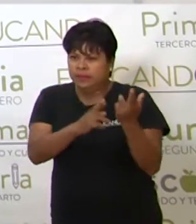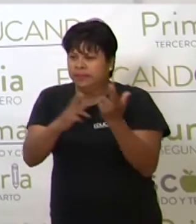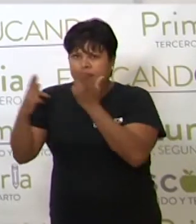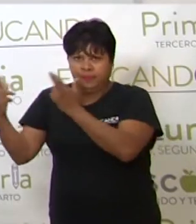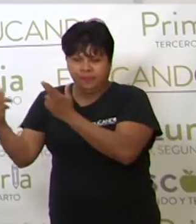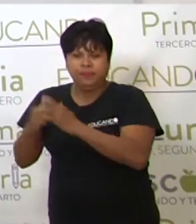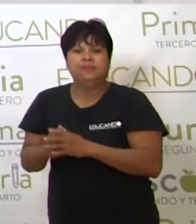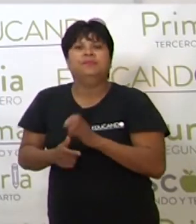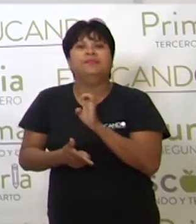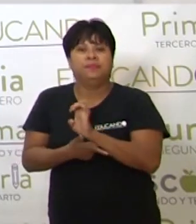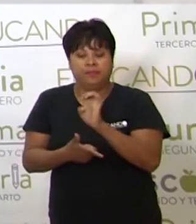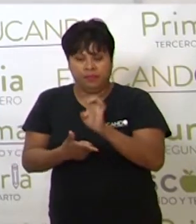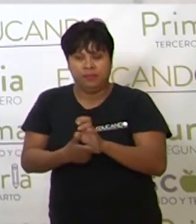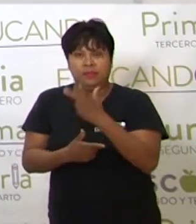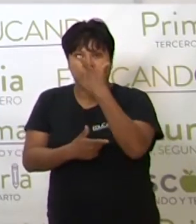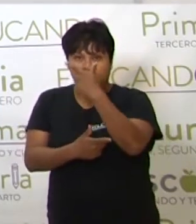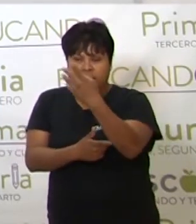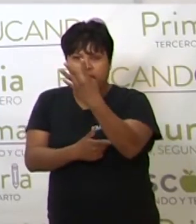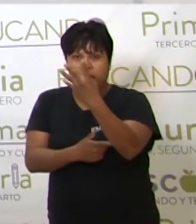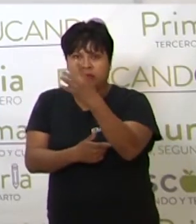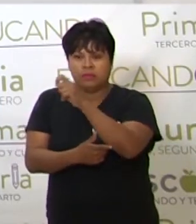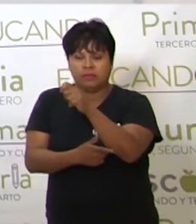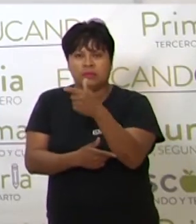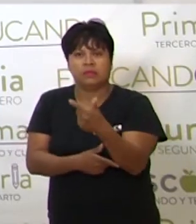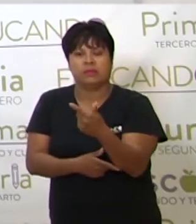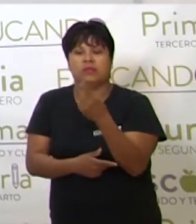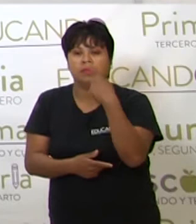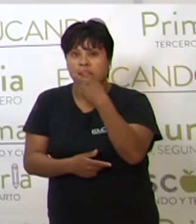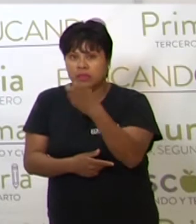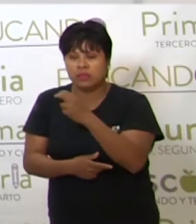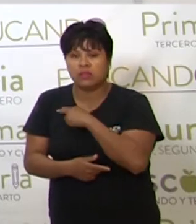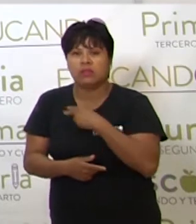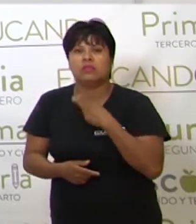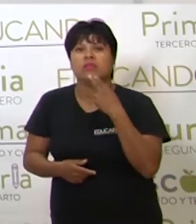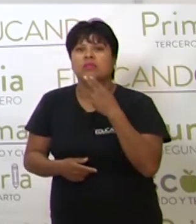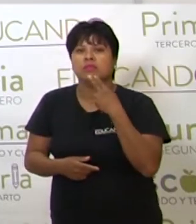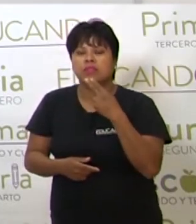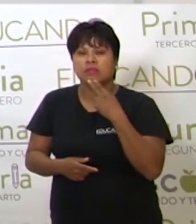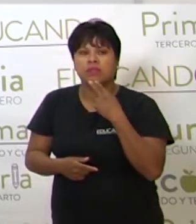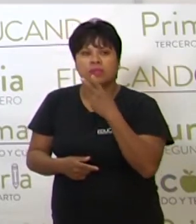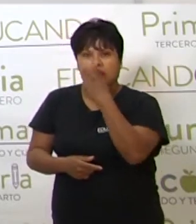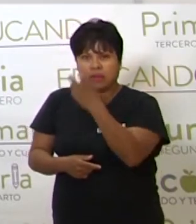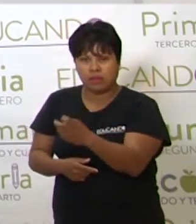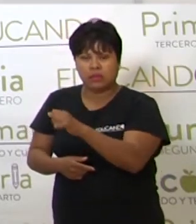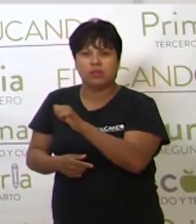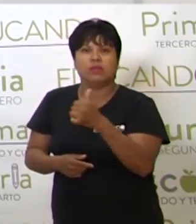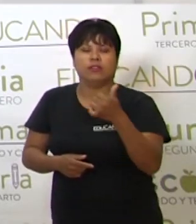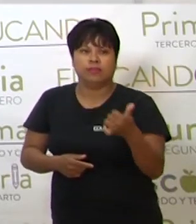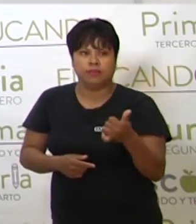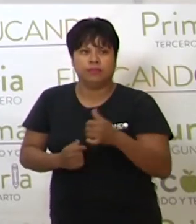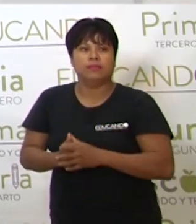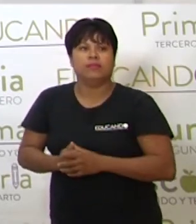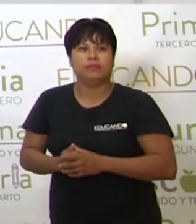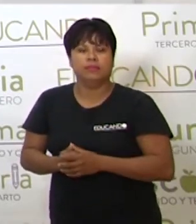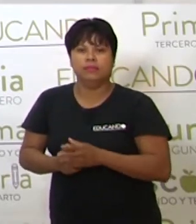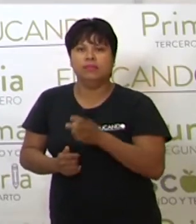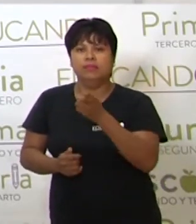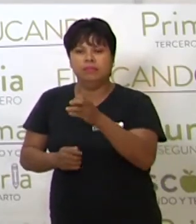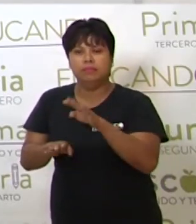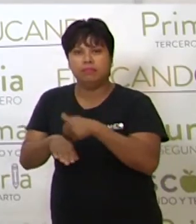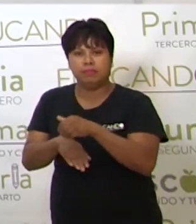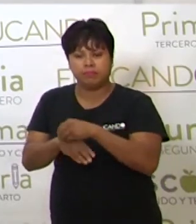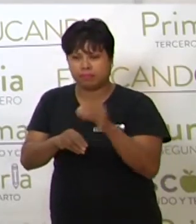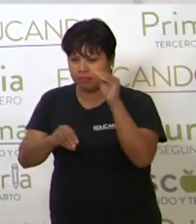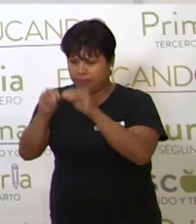vamos entonces 4 séptimos para ello vamos a utilizar esta otra fracción voy a utilizar ésta voy a fraccionar